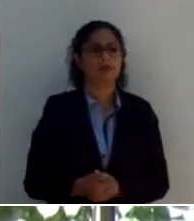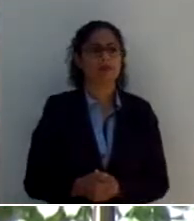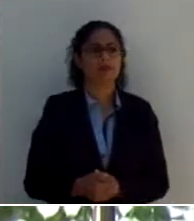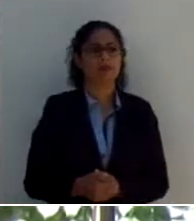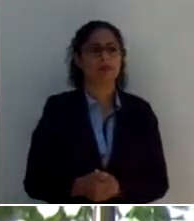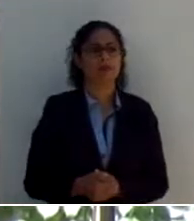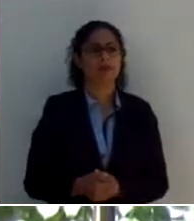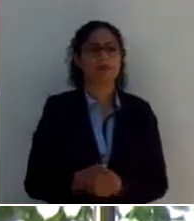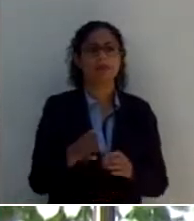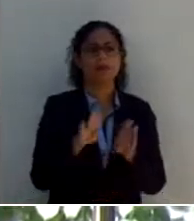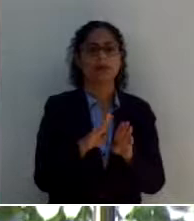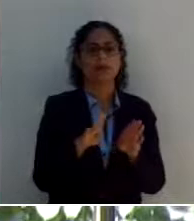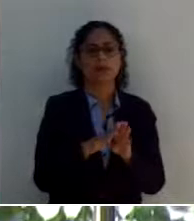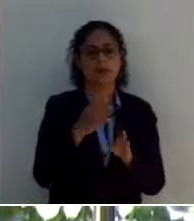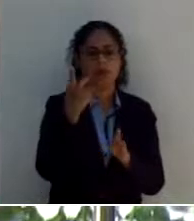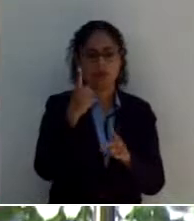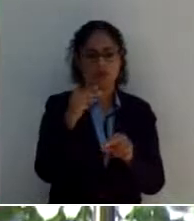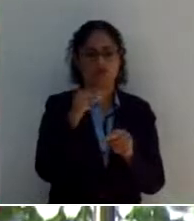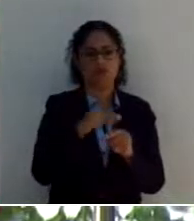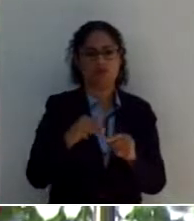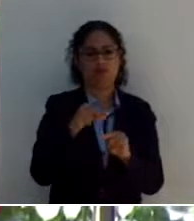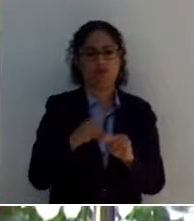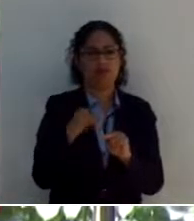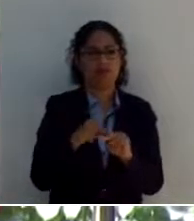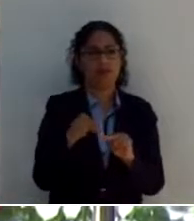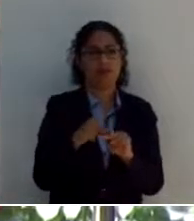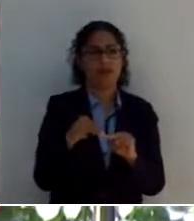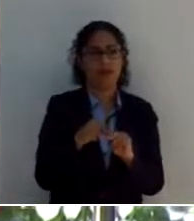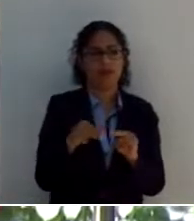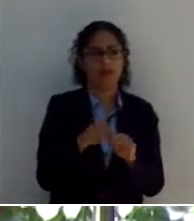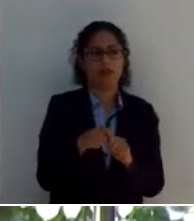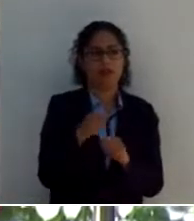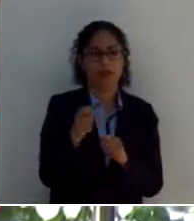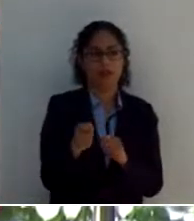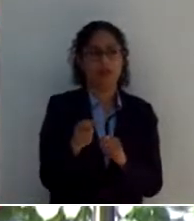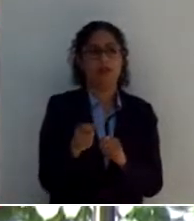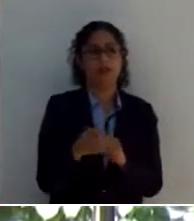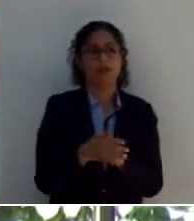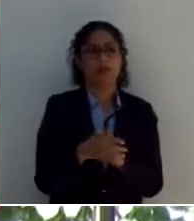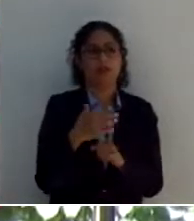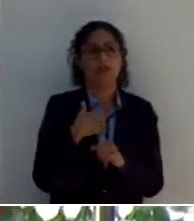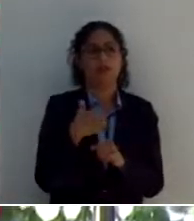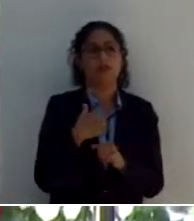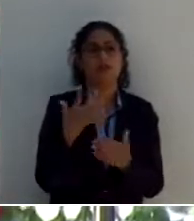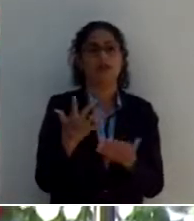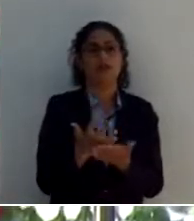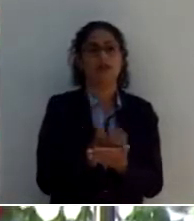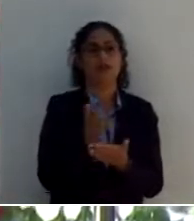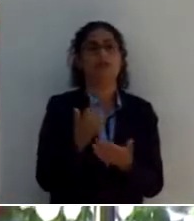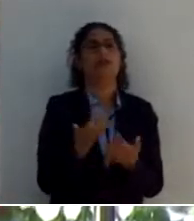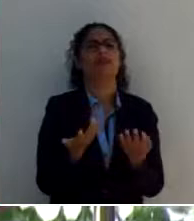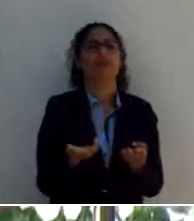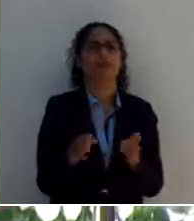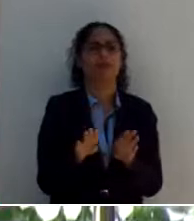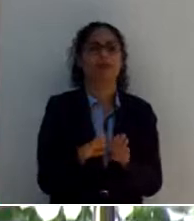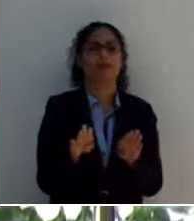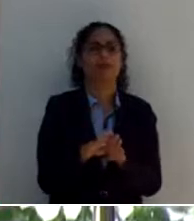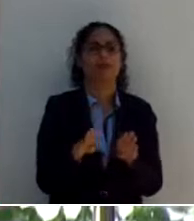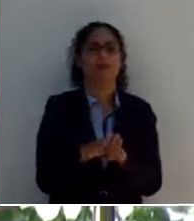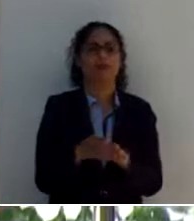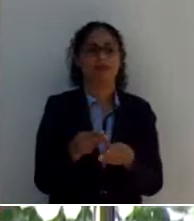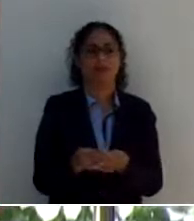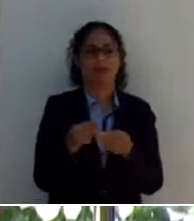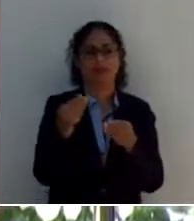corrijo, un boletito, porque si no lo ganamos, pues lo vamos a volver a entregar para